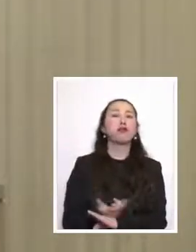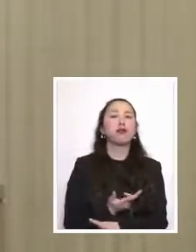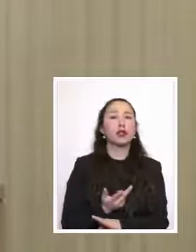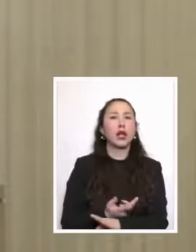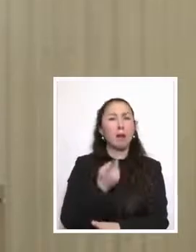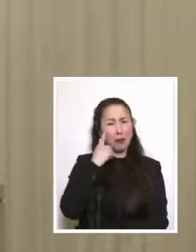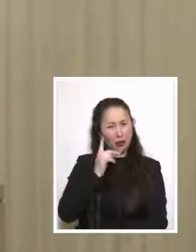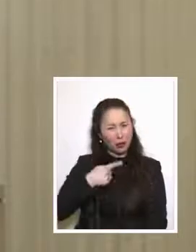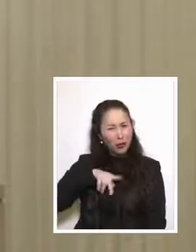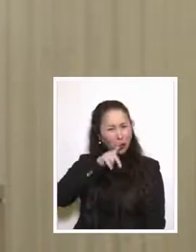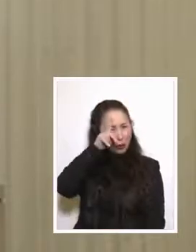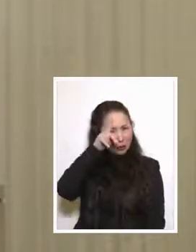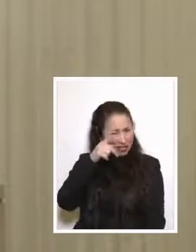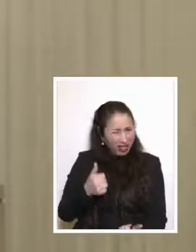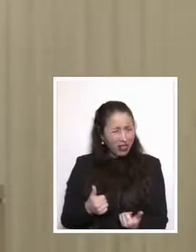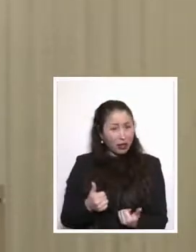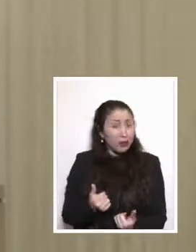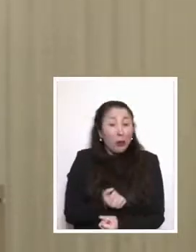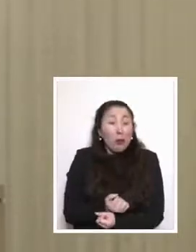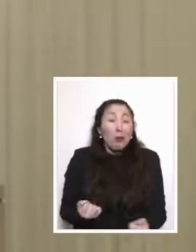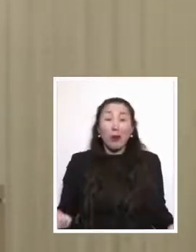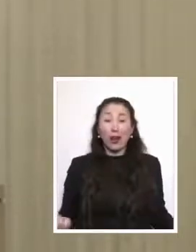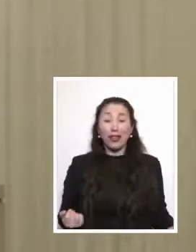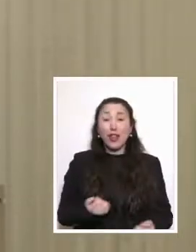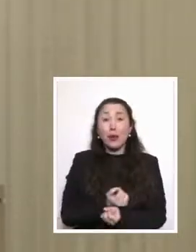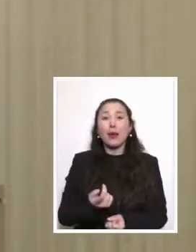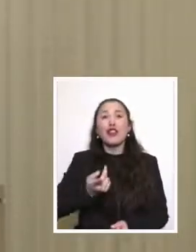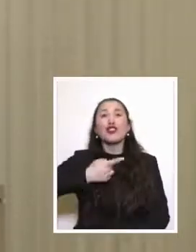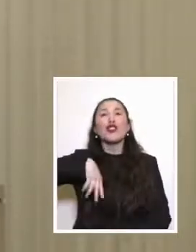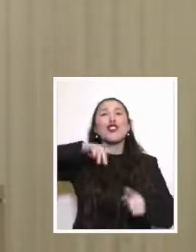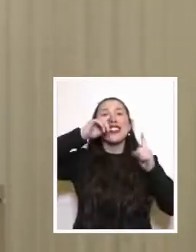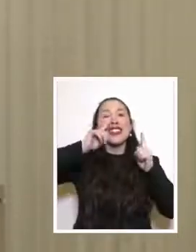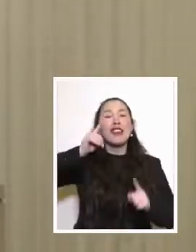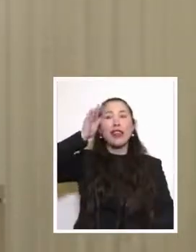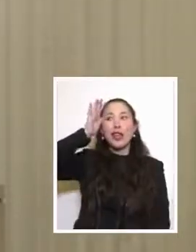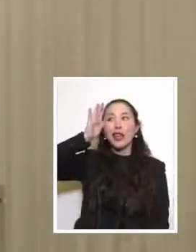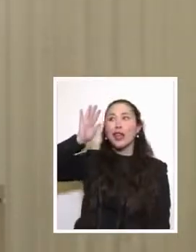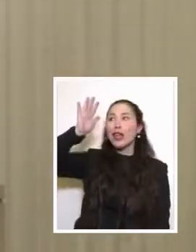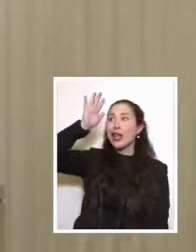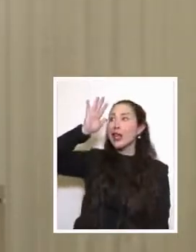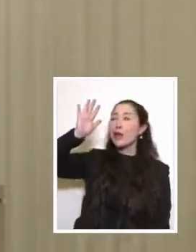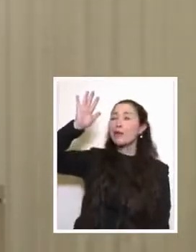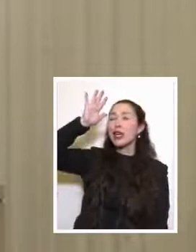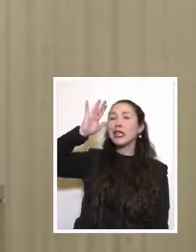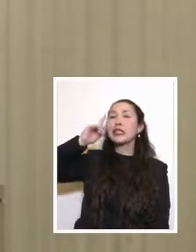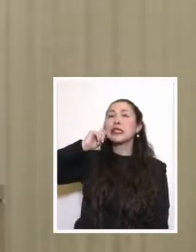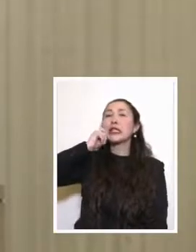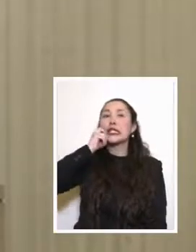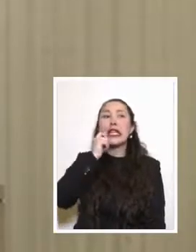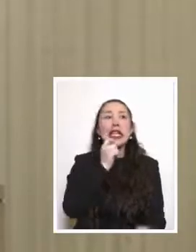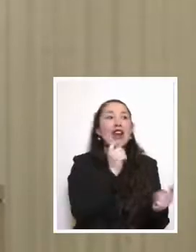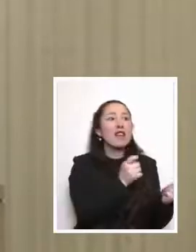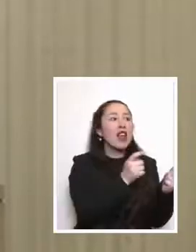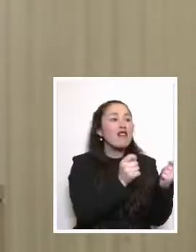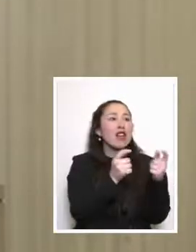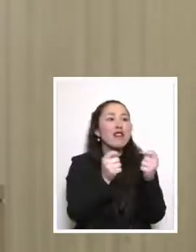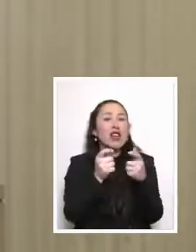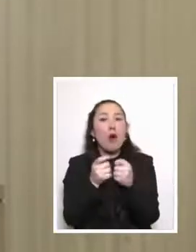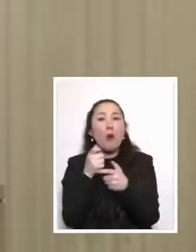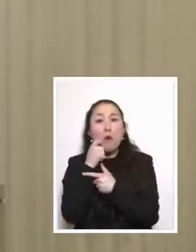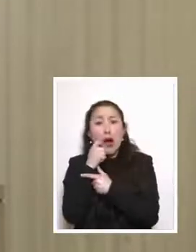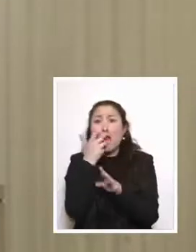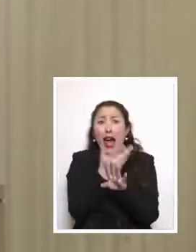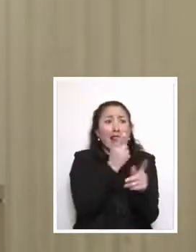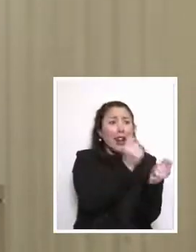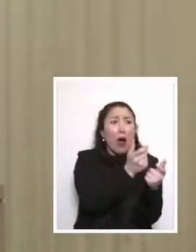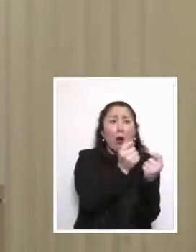podemos acostumbrarnos con estas cifras, ¿no? Imaginémonos el número, el volumen del talento humano desperdiciado,